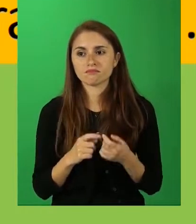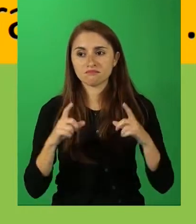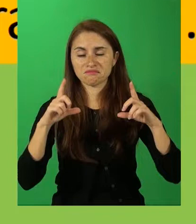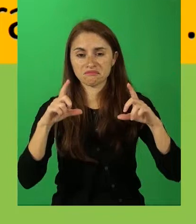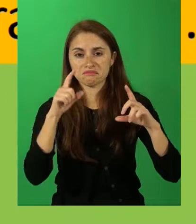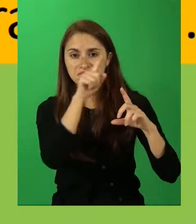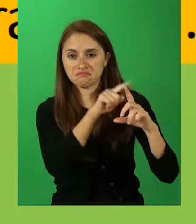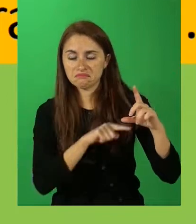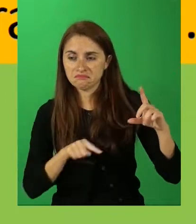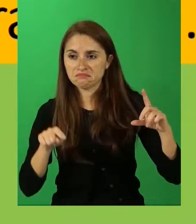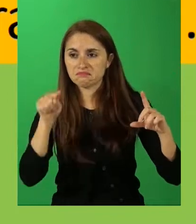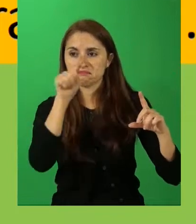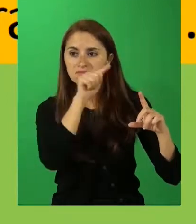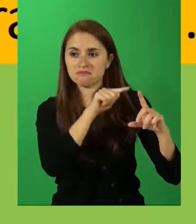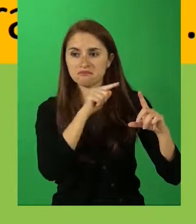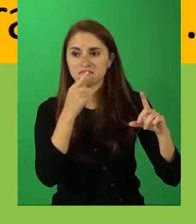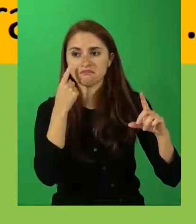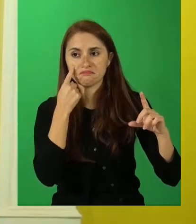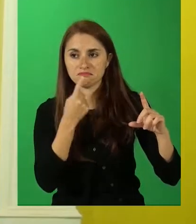pelota. ¿Ok?